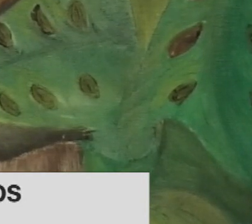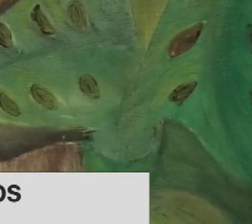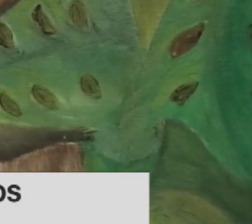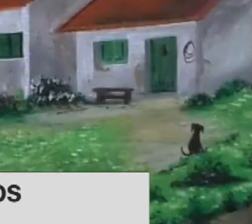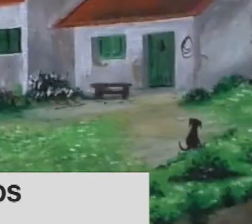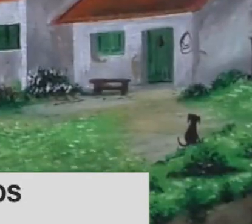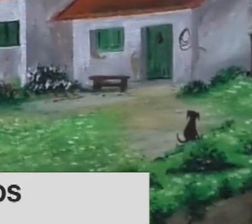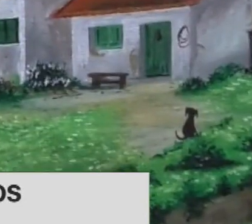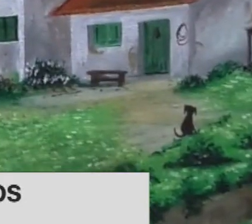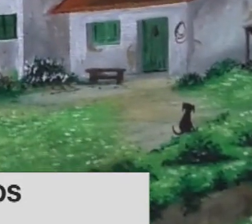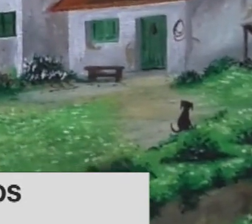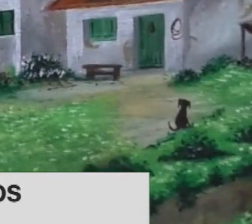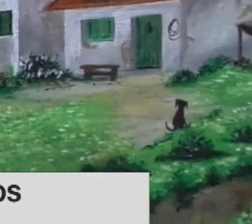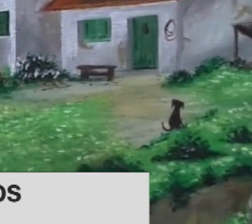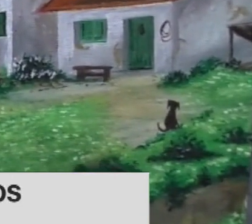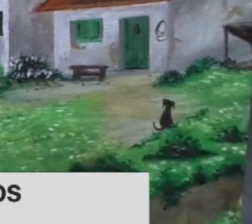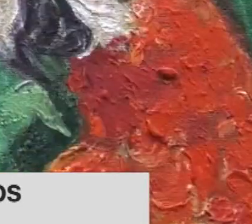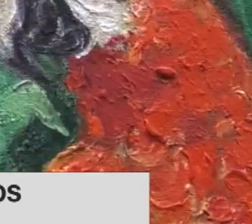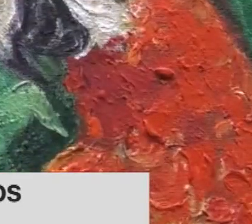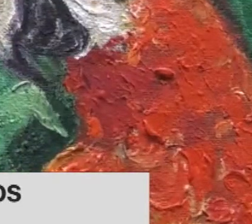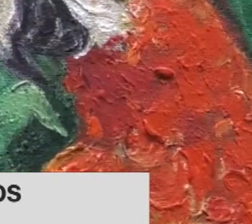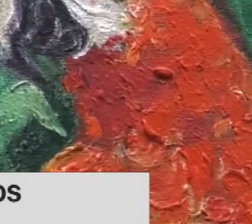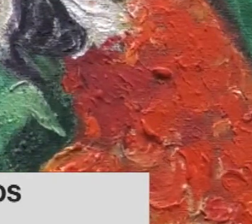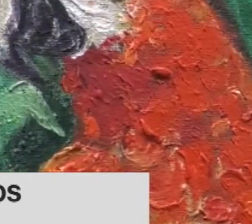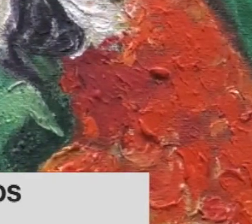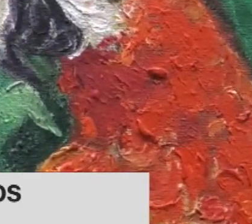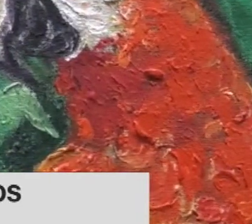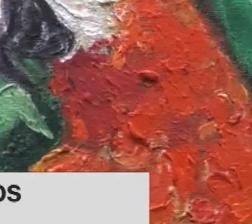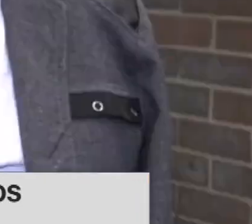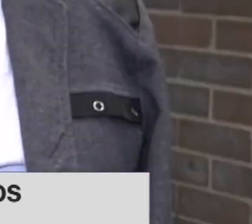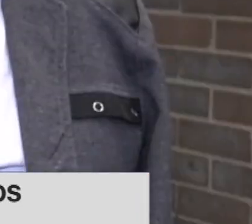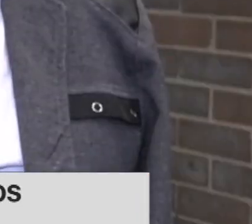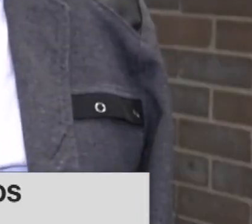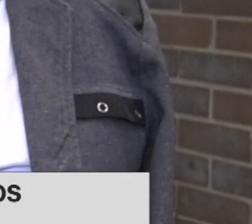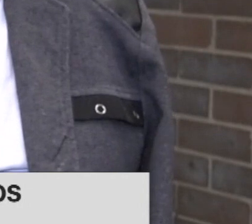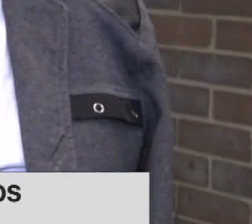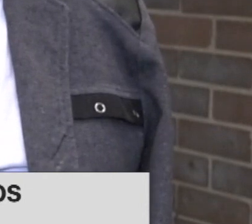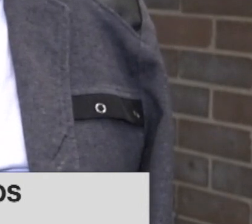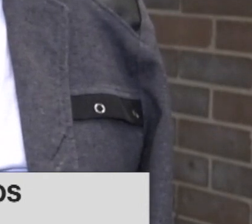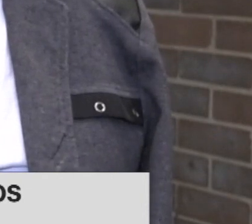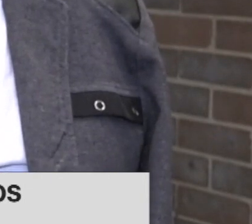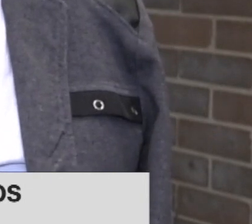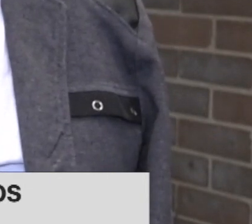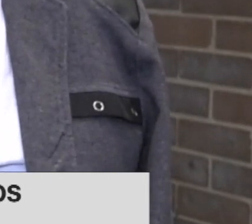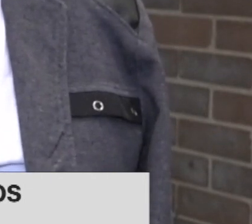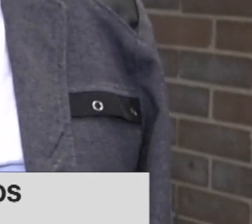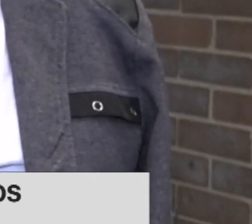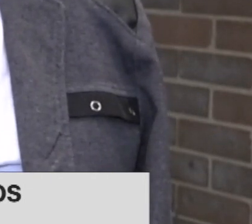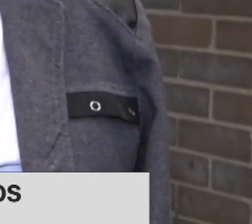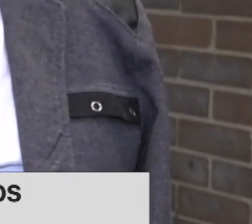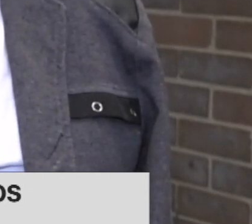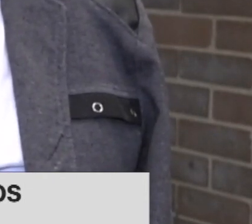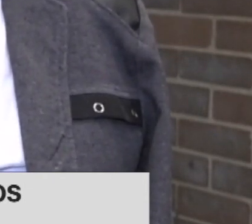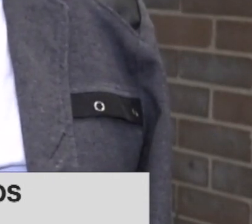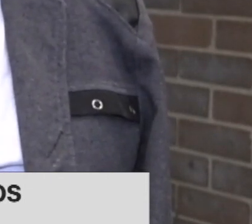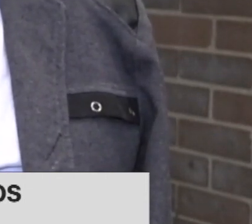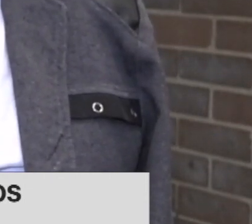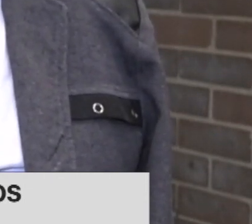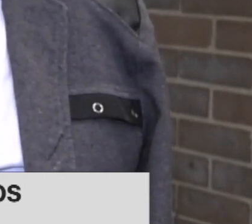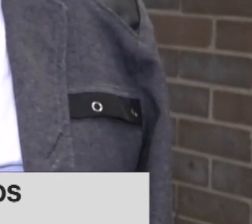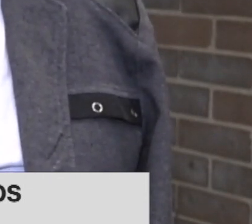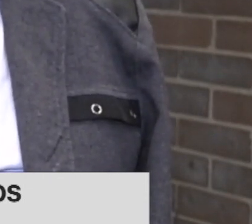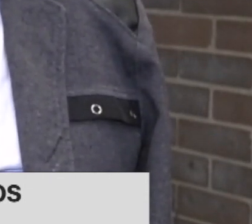cual me he desempeñado por más de 20 años y también demostrar un poco de superación, de que pese a